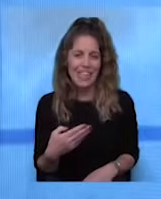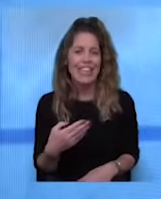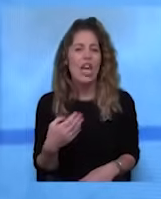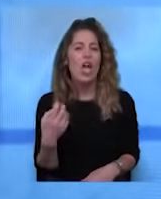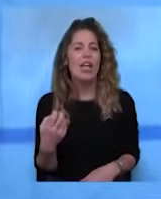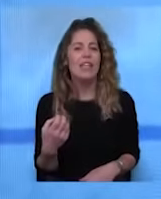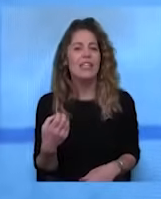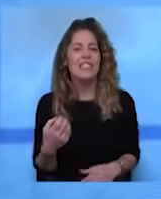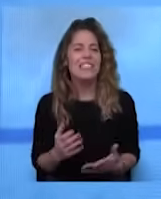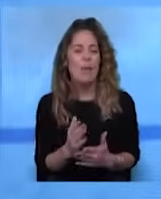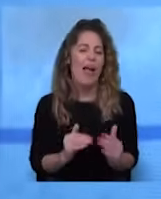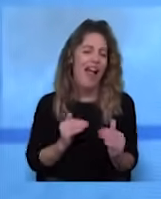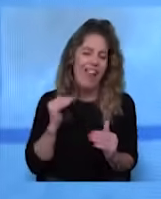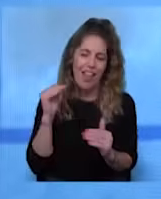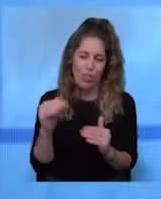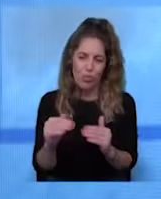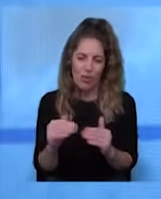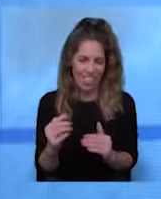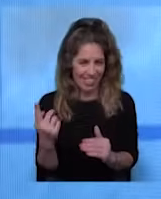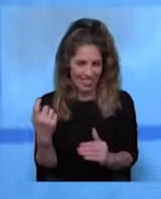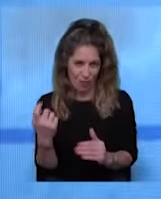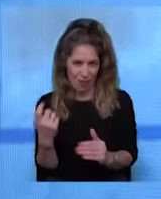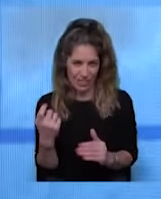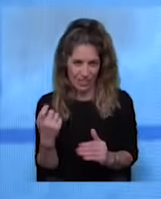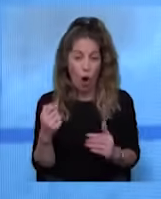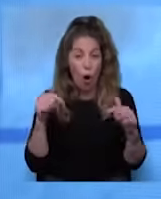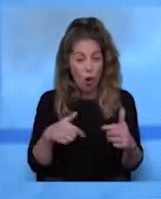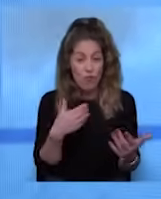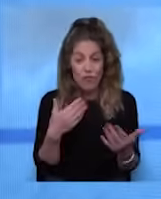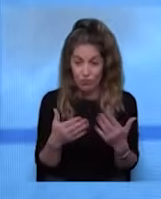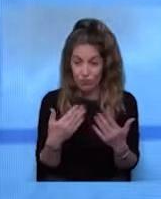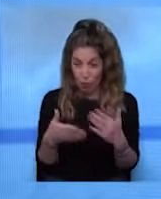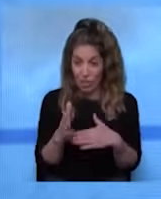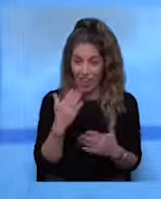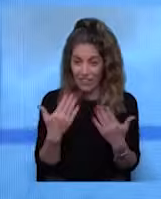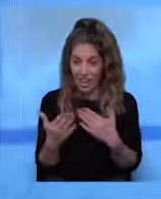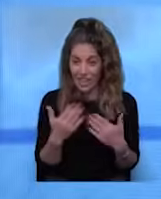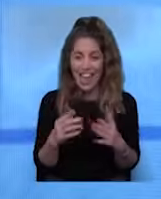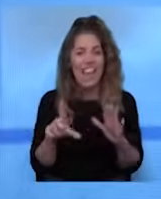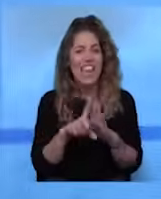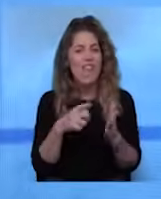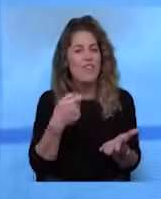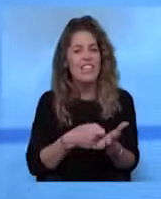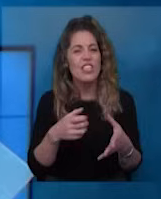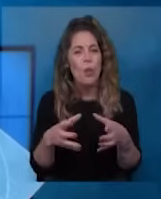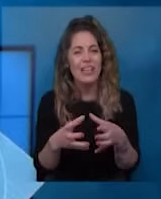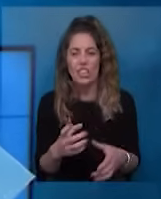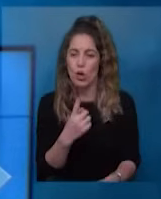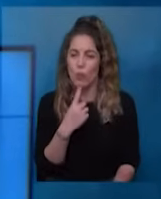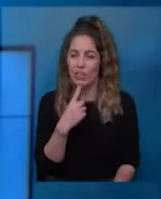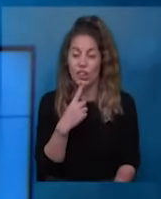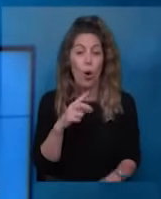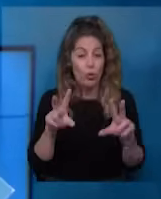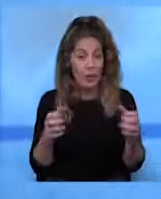eh estar a la altura de esa intensidad Wilmar hoy voy a hablar de la ley de financiación de los partidos políticos Bueno un tema de